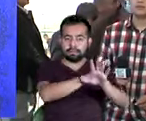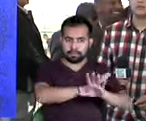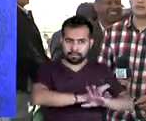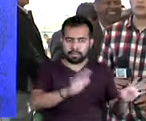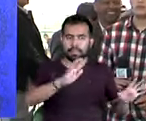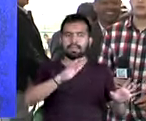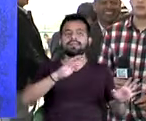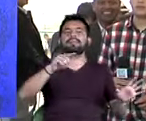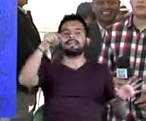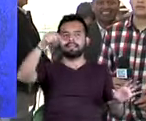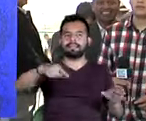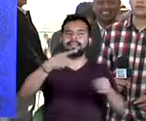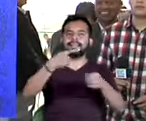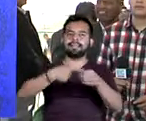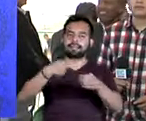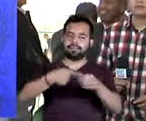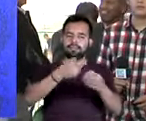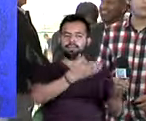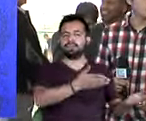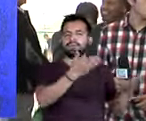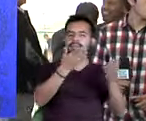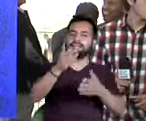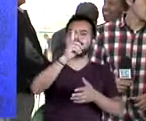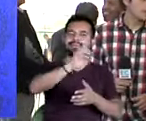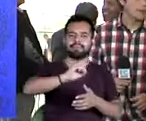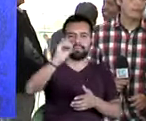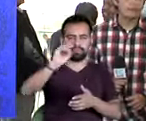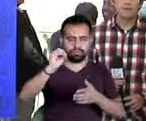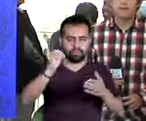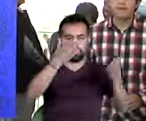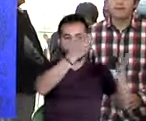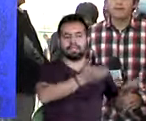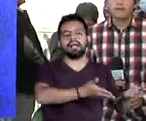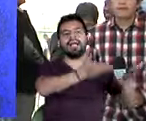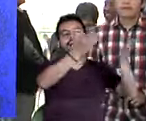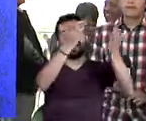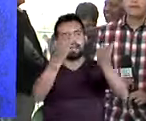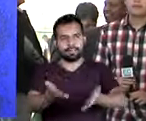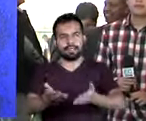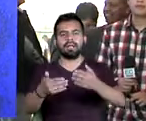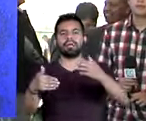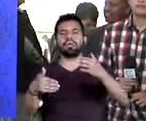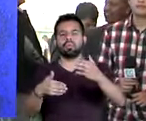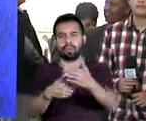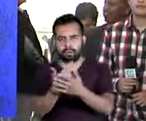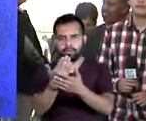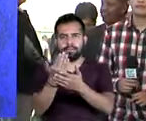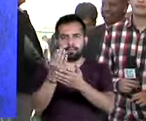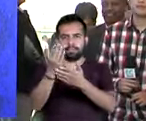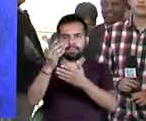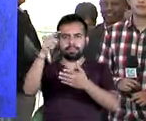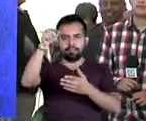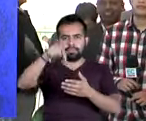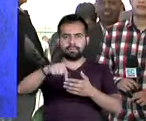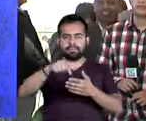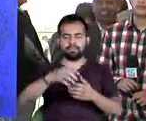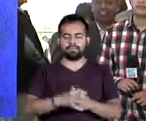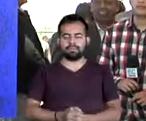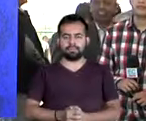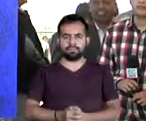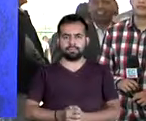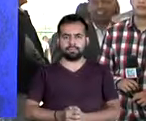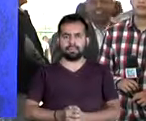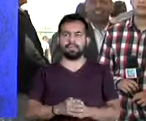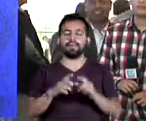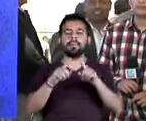de recibir al 100% el metro y se lo entregue al 100% al operador que es Transdev y Metro de Medellín. Pero